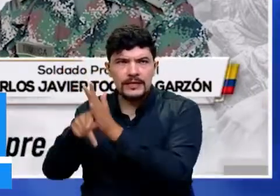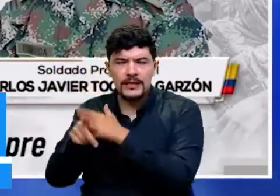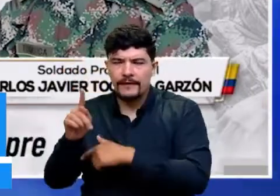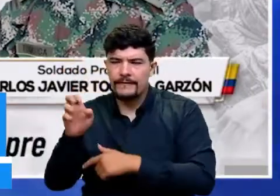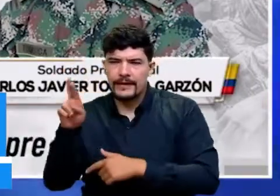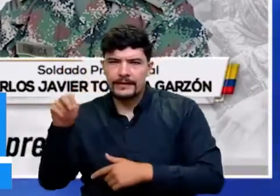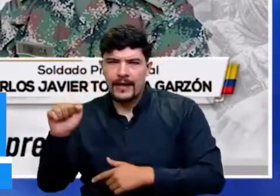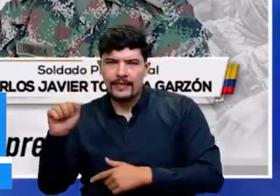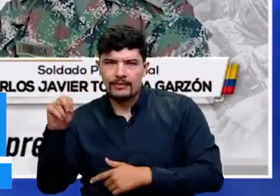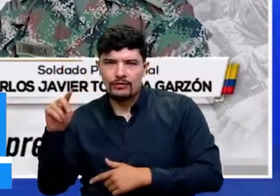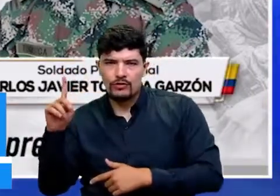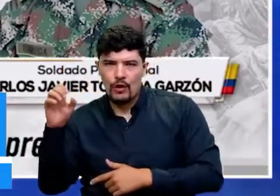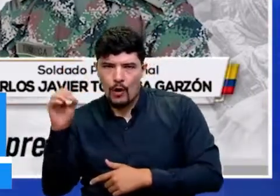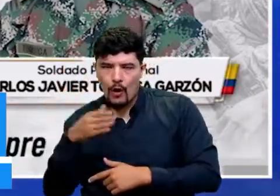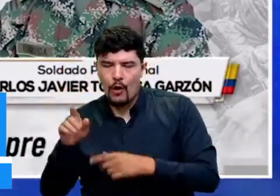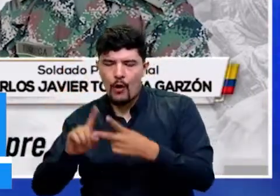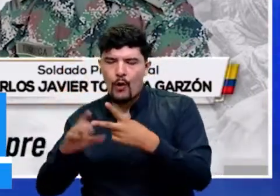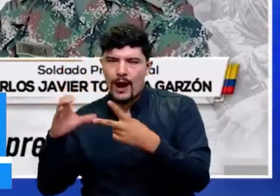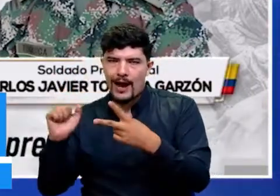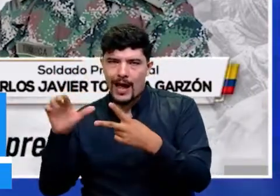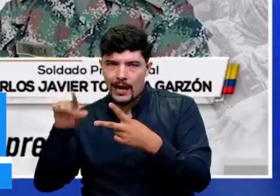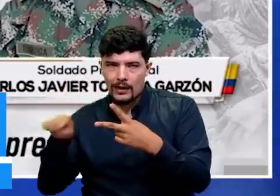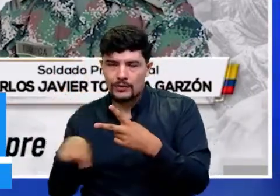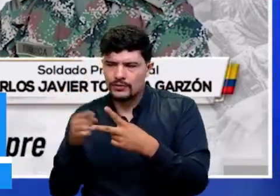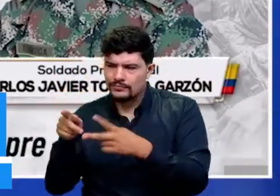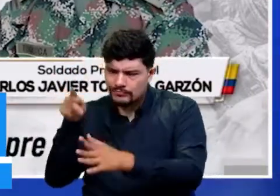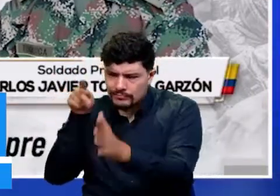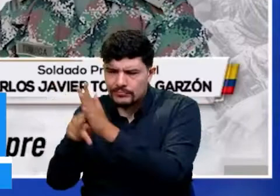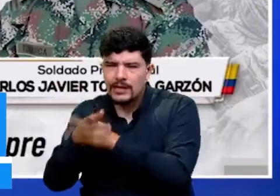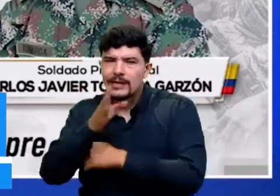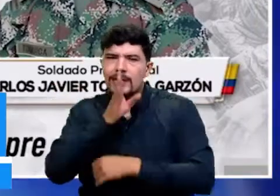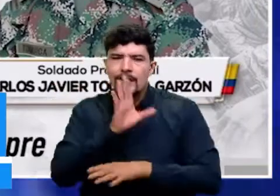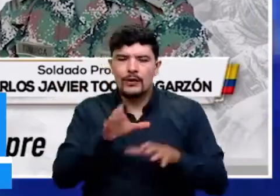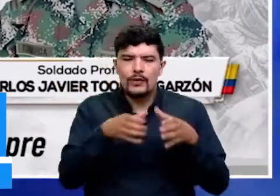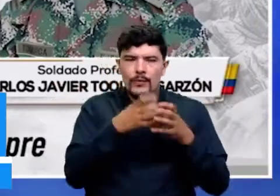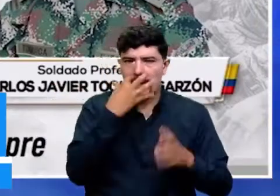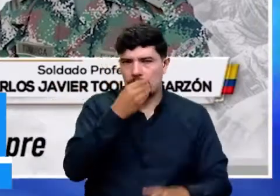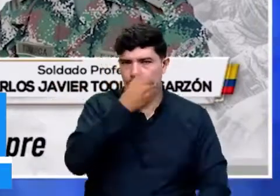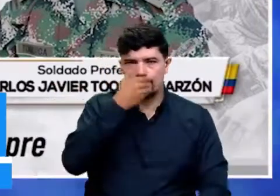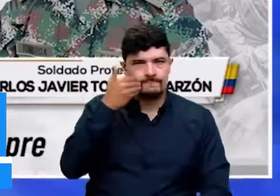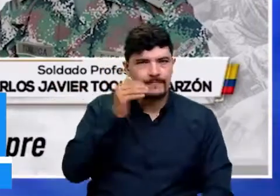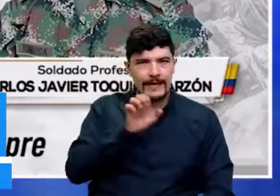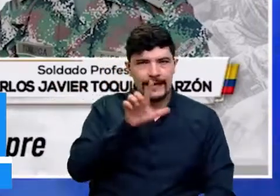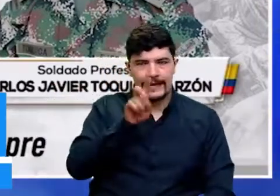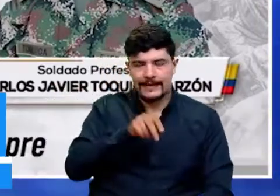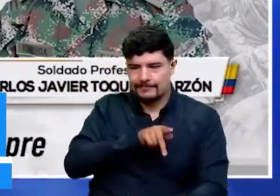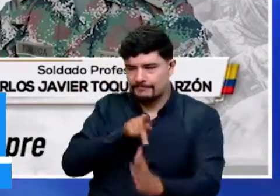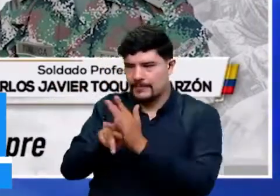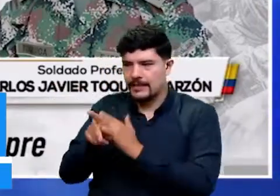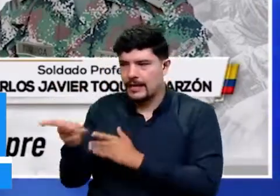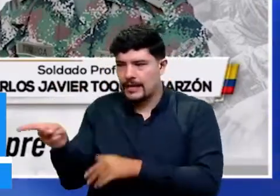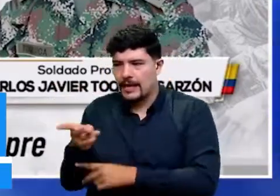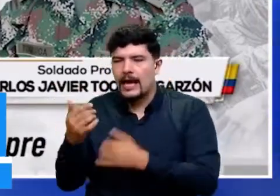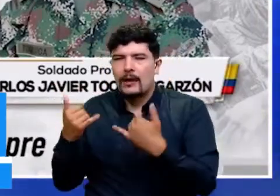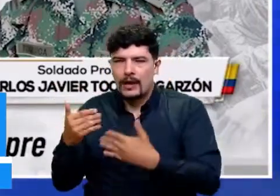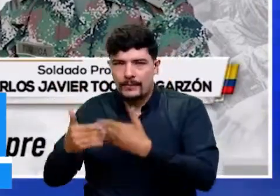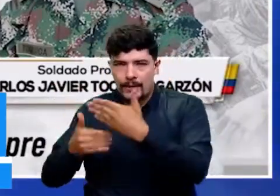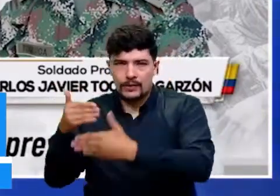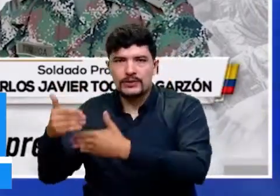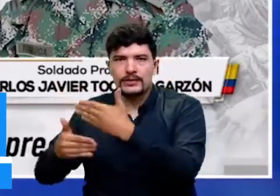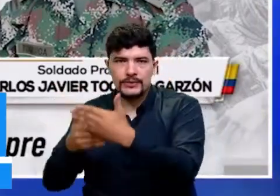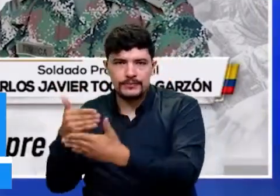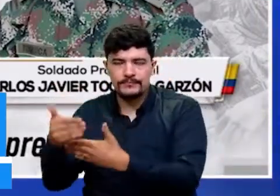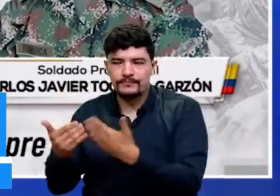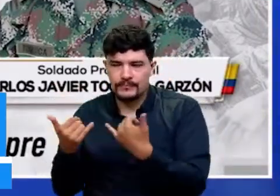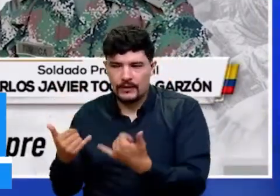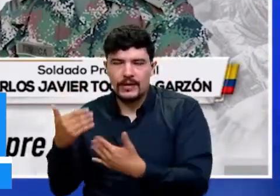y Carlos Javier Toquica. Según autoridades, el ataque habría sido realizado por integrantes del ELN. En estos momentos ya se encuentran realizando operativos